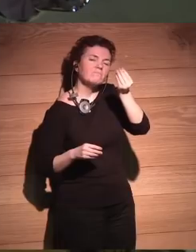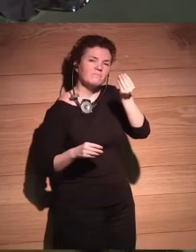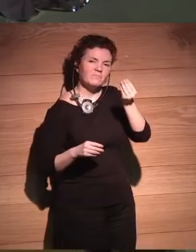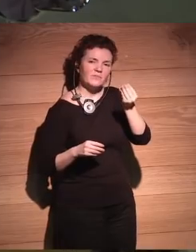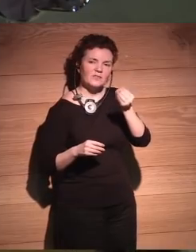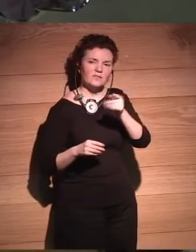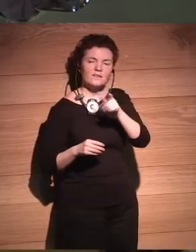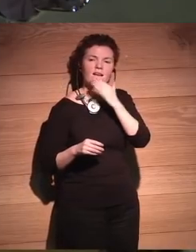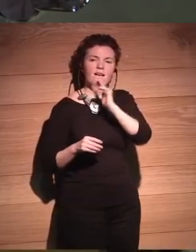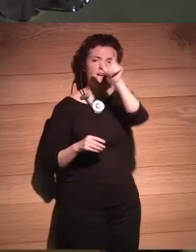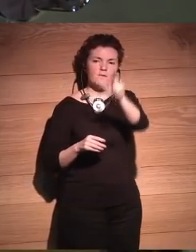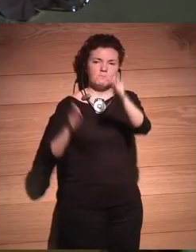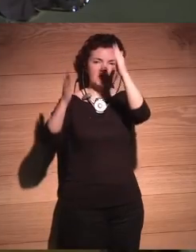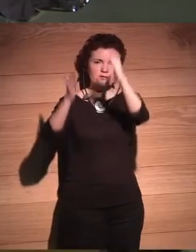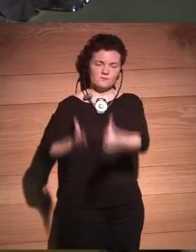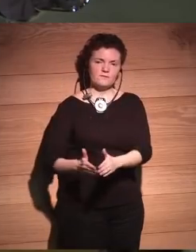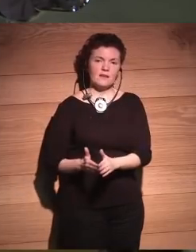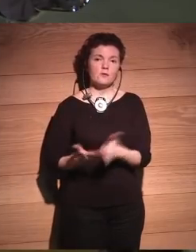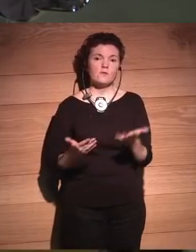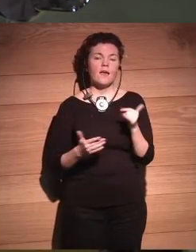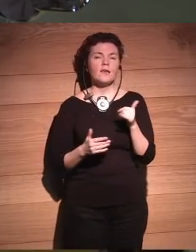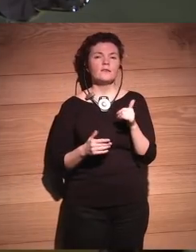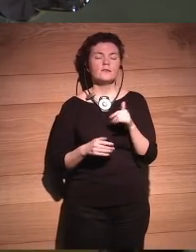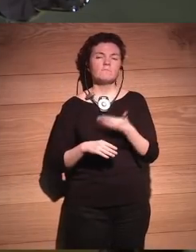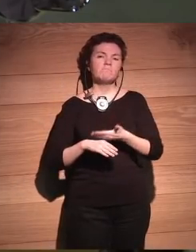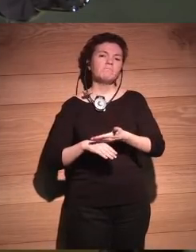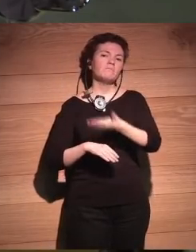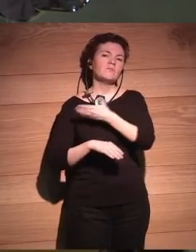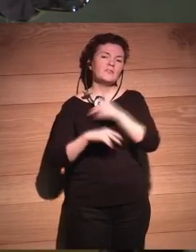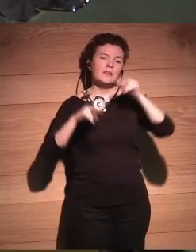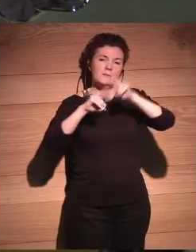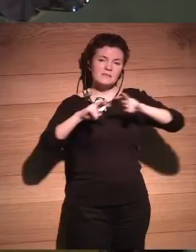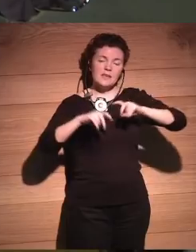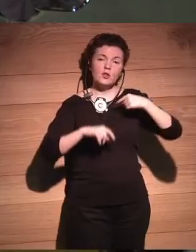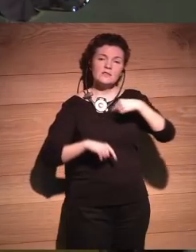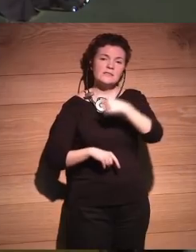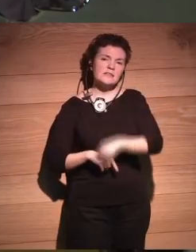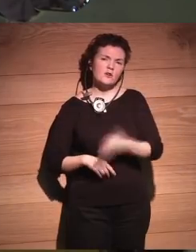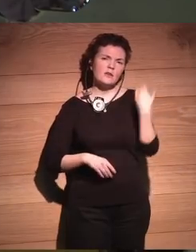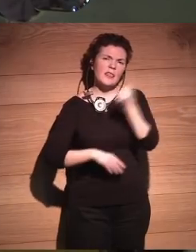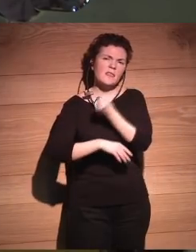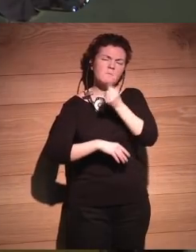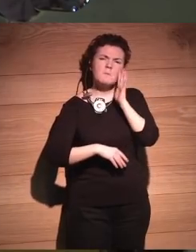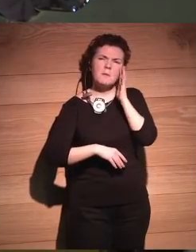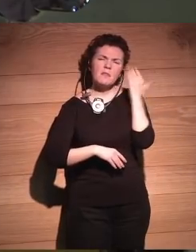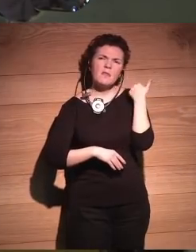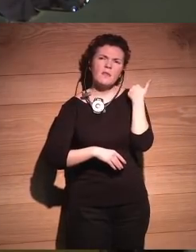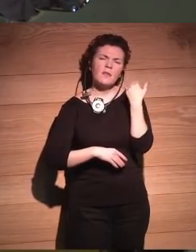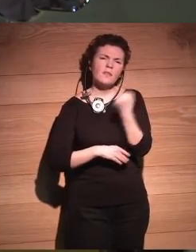mejorar lo que es la persona. Entonces tenemos este precedente del investigador chino, en diciembre creo que fue,